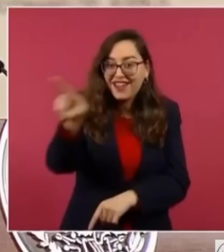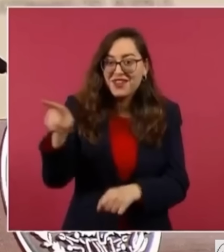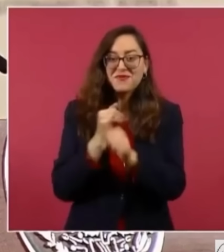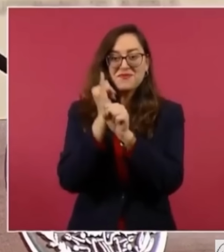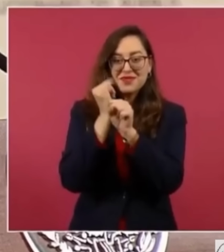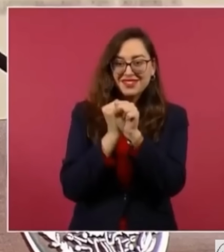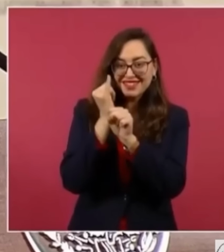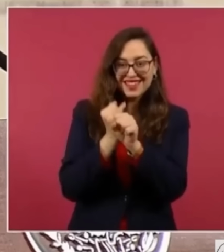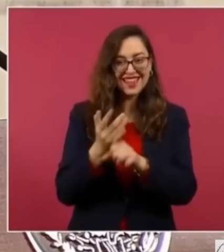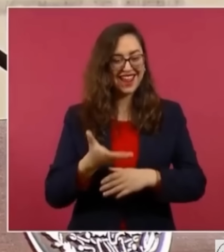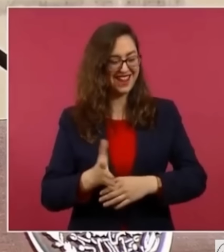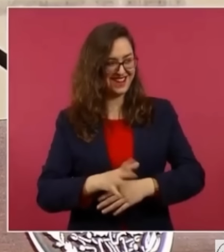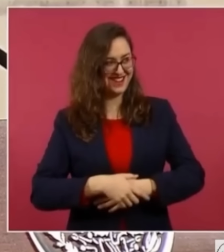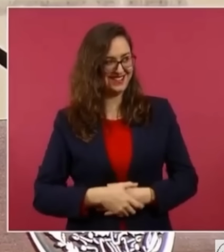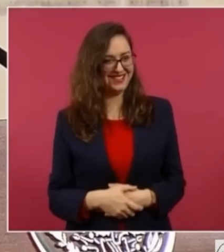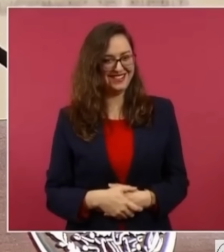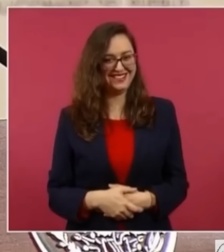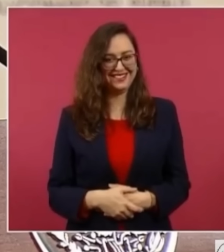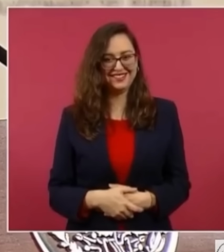son